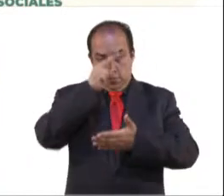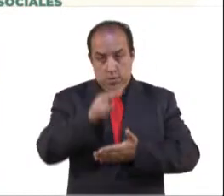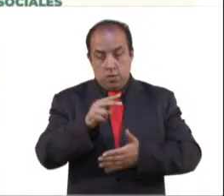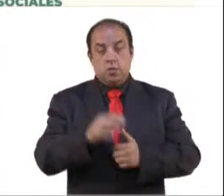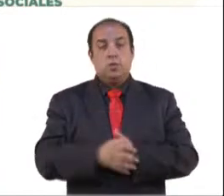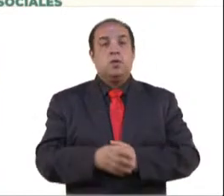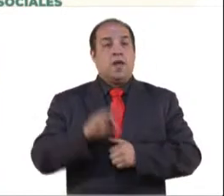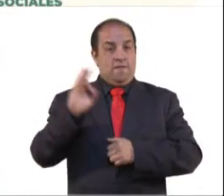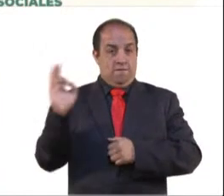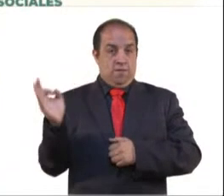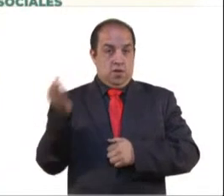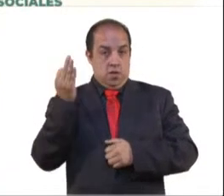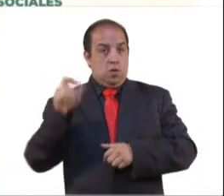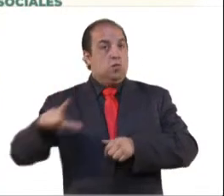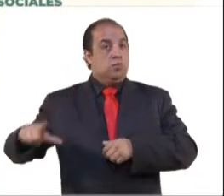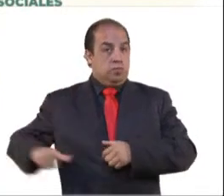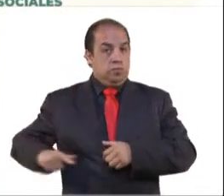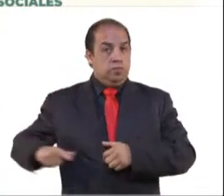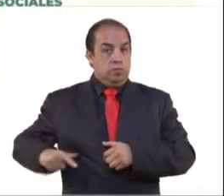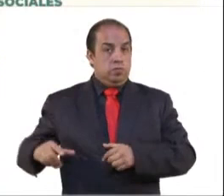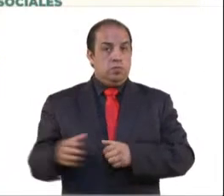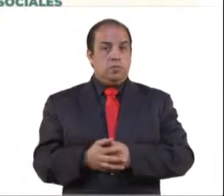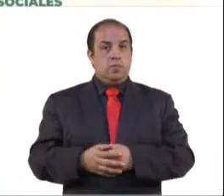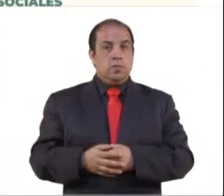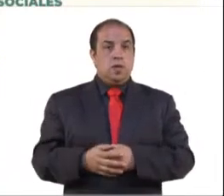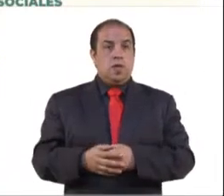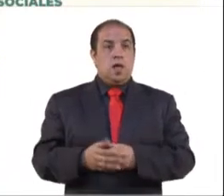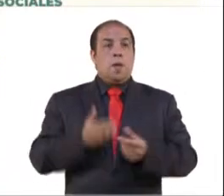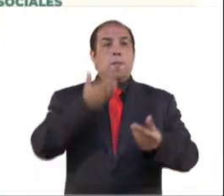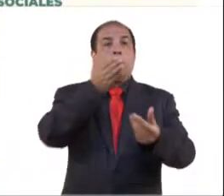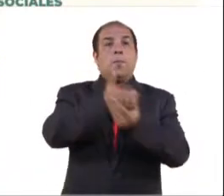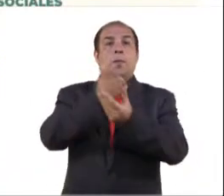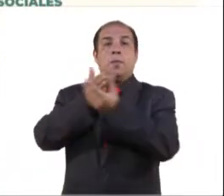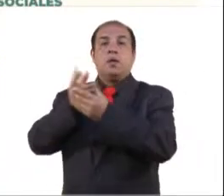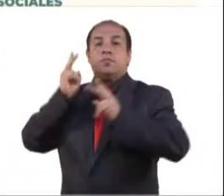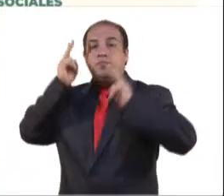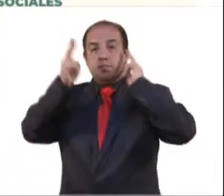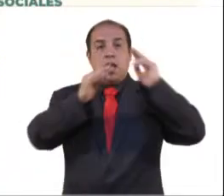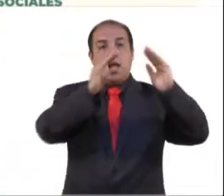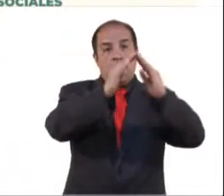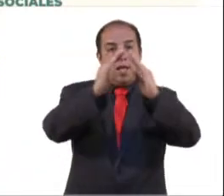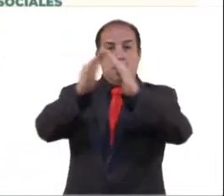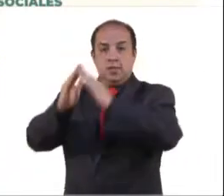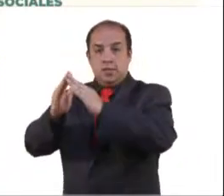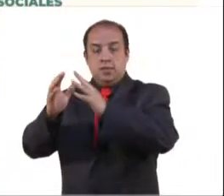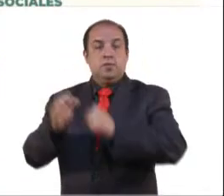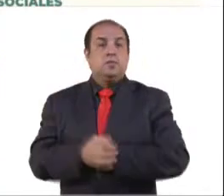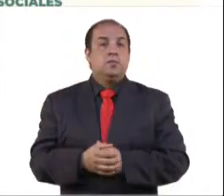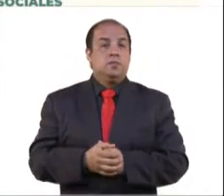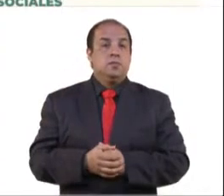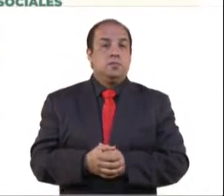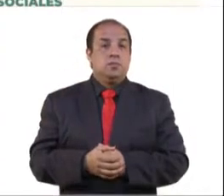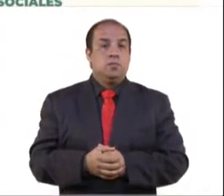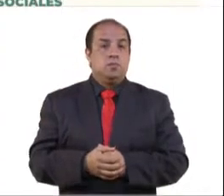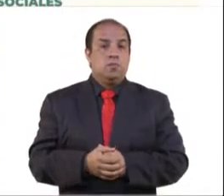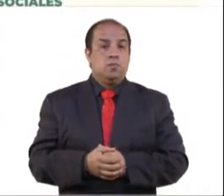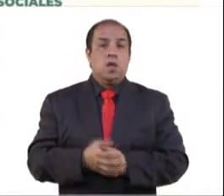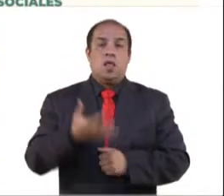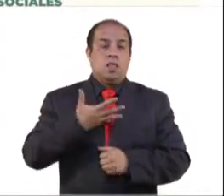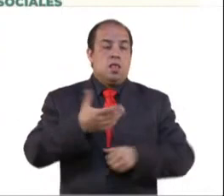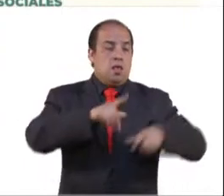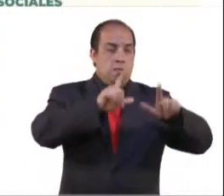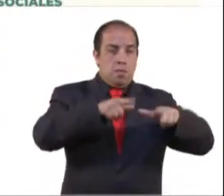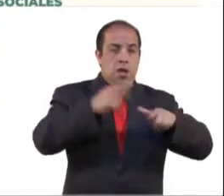y de la federación, que hagamos visita casa por casa. Independientemente de que tengamos esta página